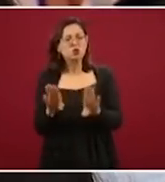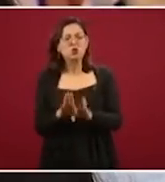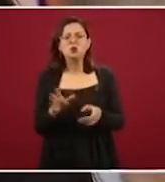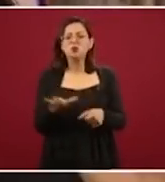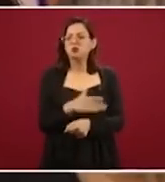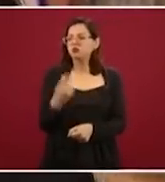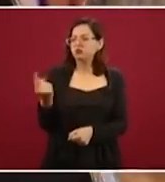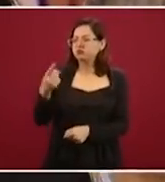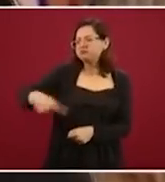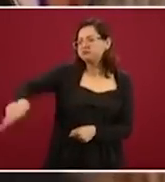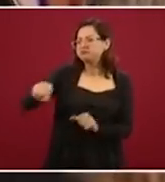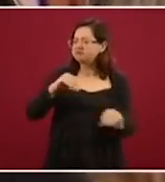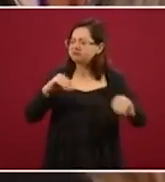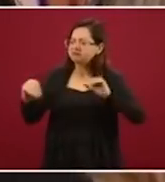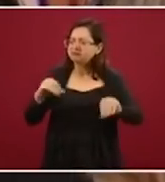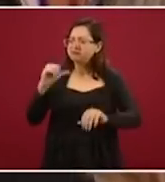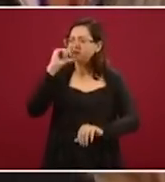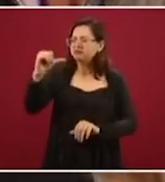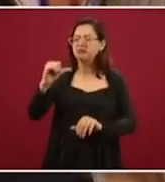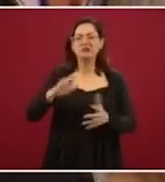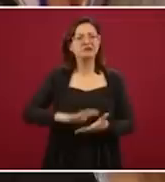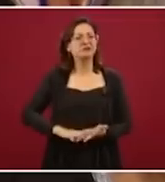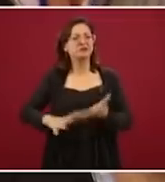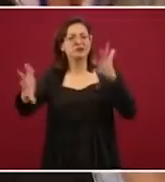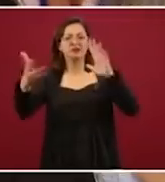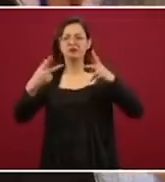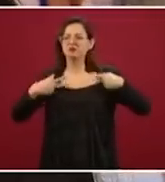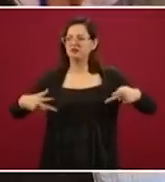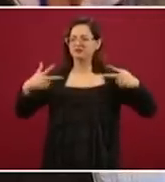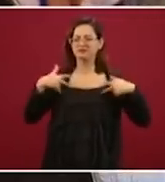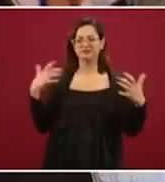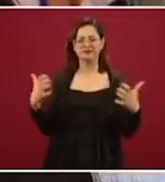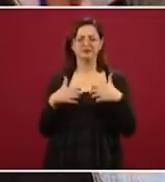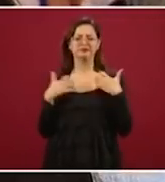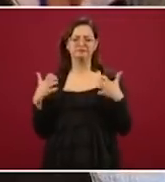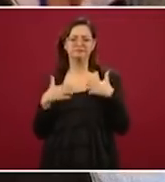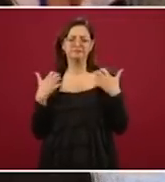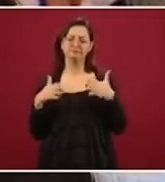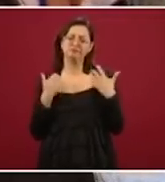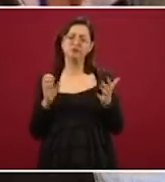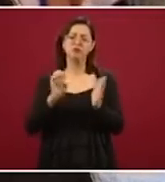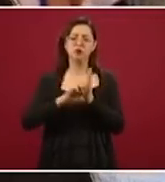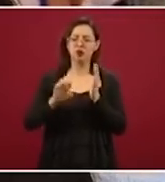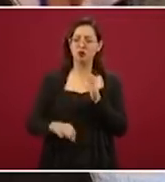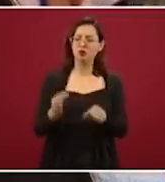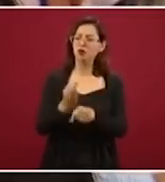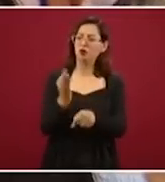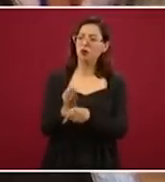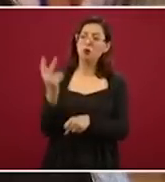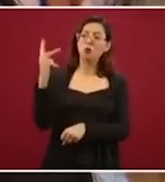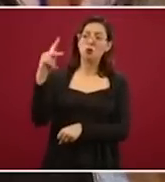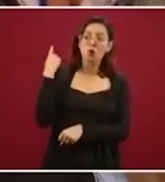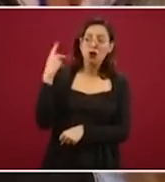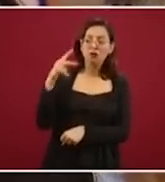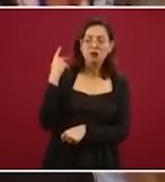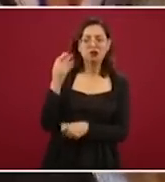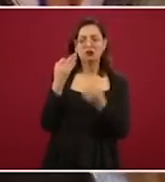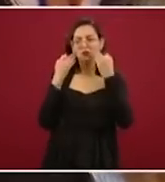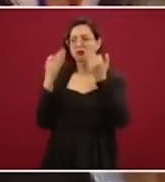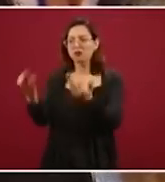de resultados, están generando pues mucha inconformidad social, como estamos viendo en el caso de Puebla, en donde ayer